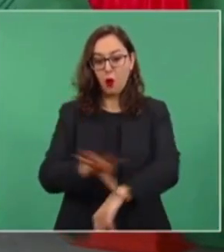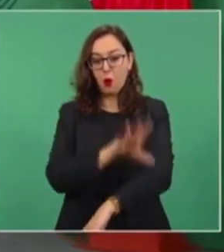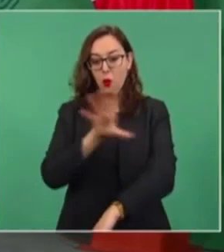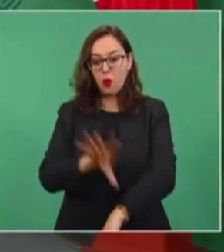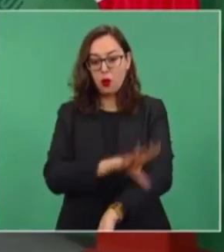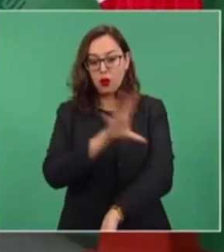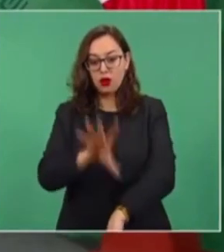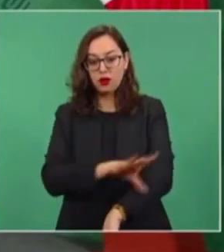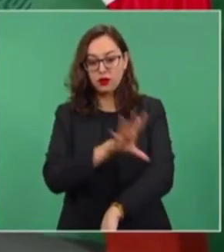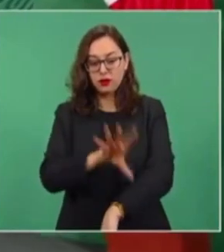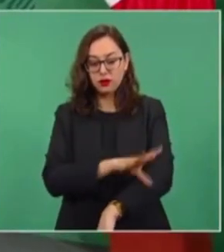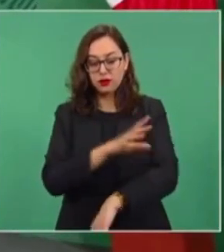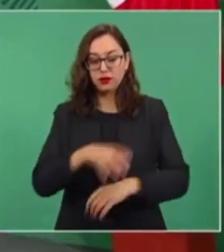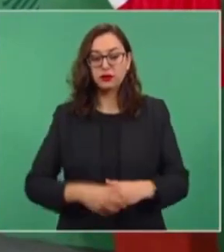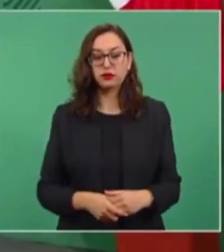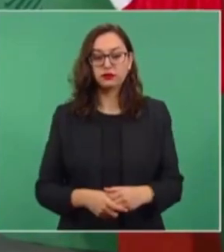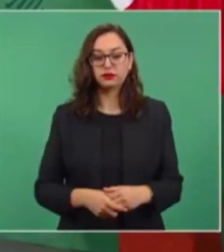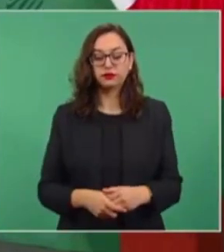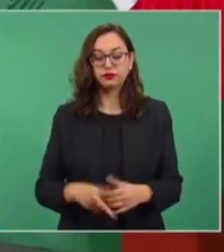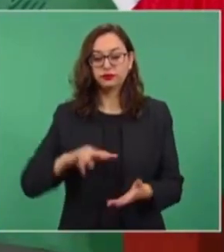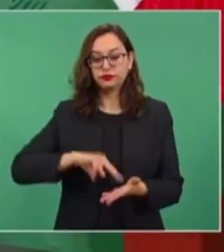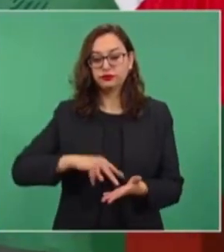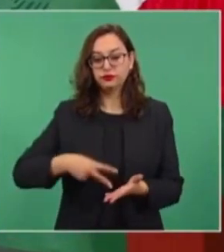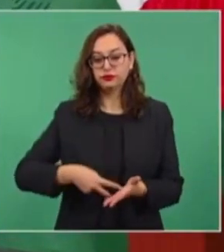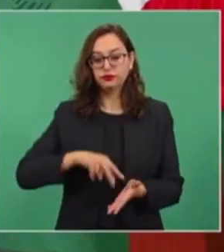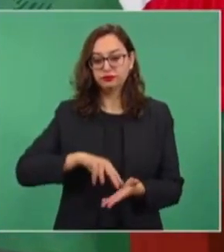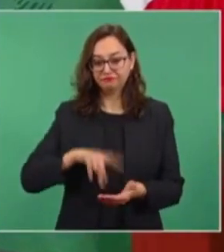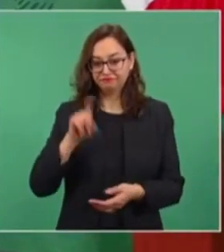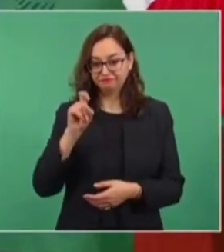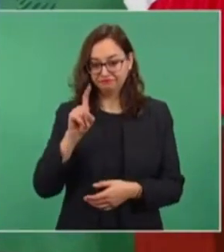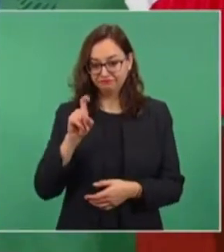en lo que es la ingeniería hidráulica,